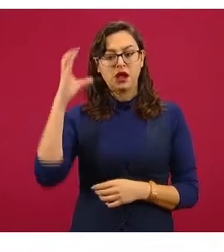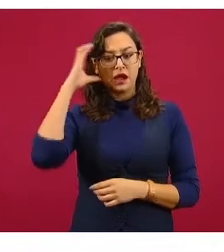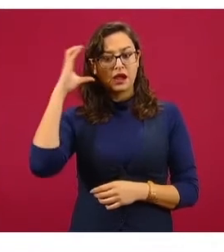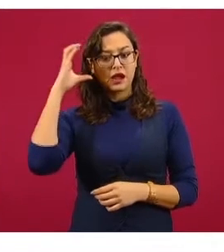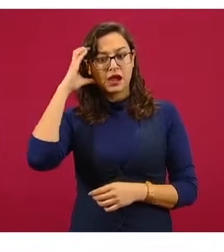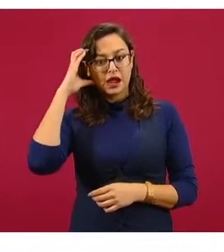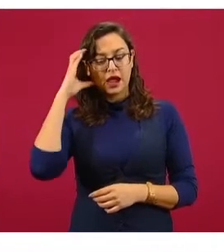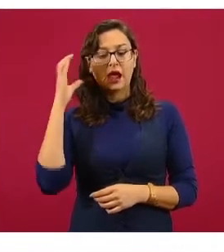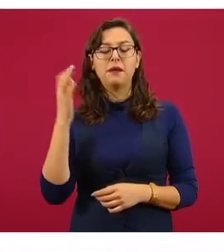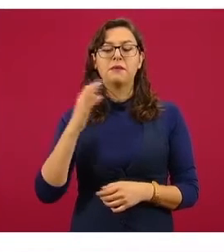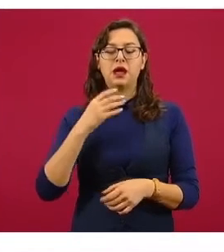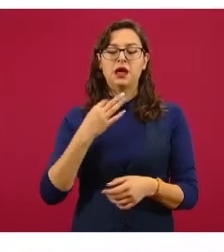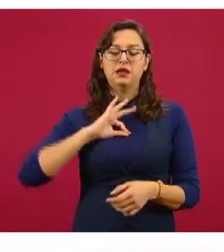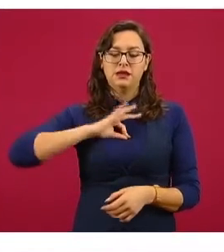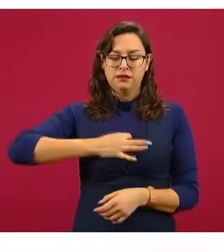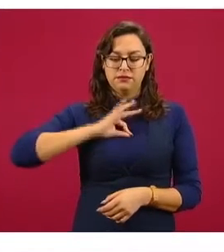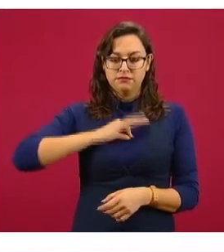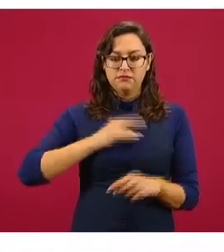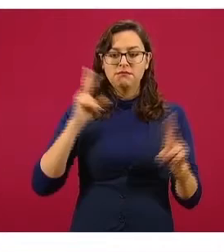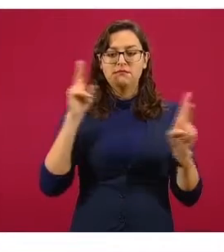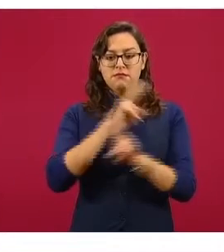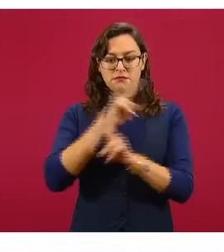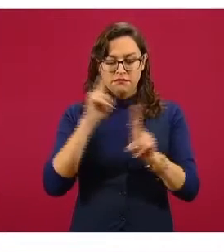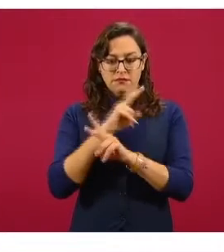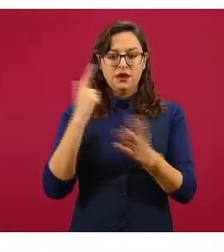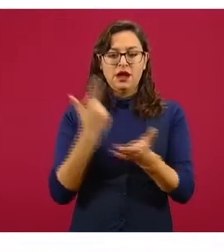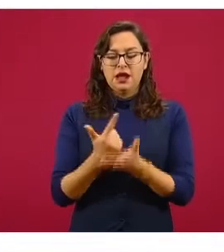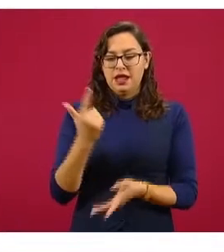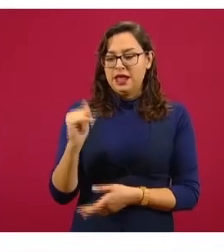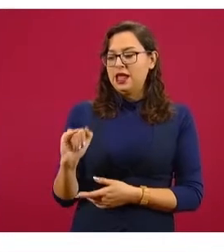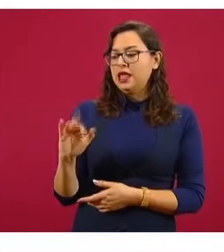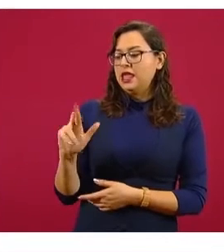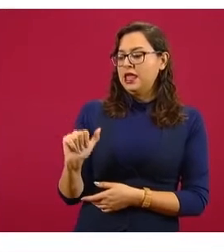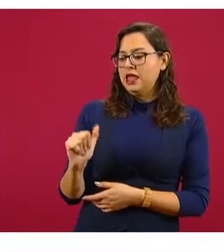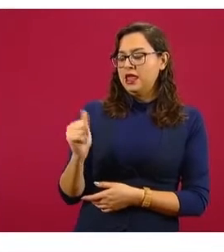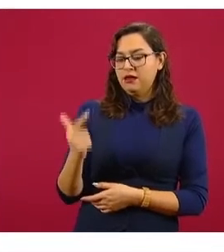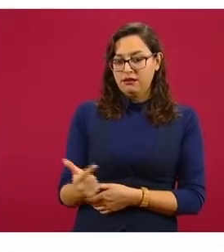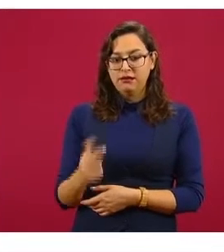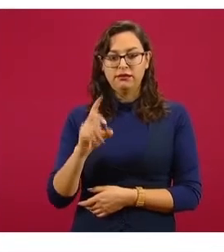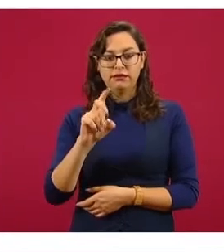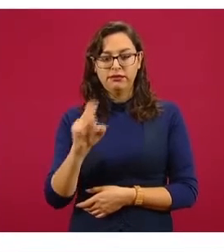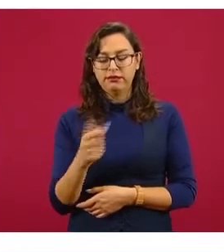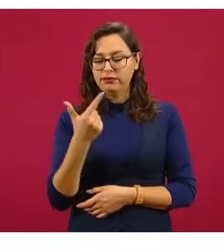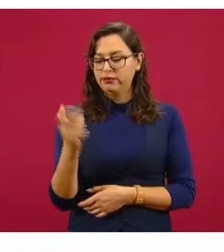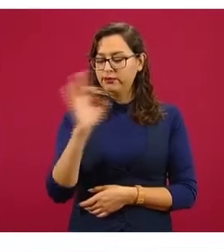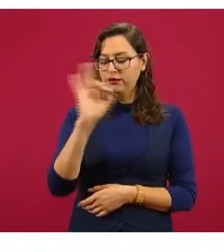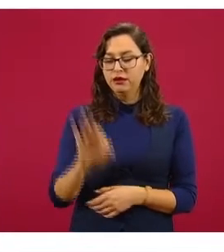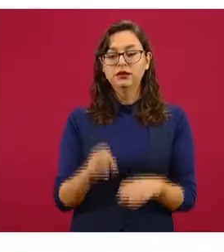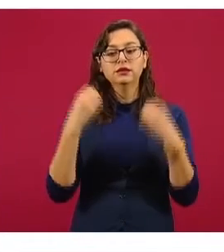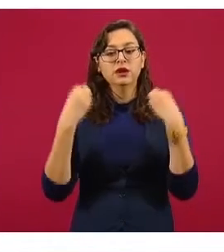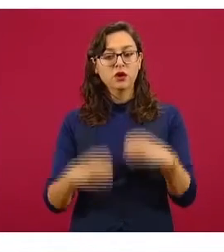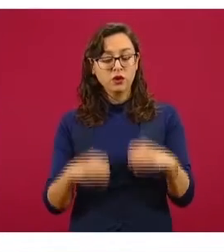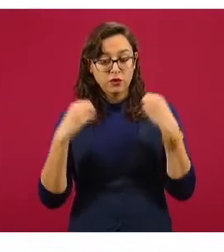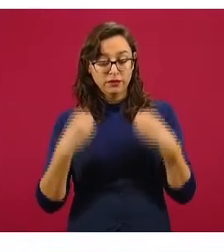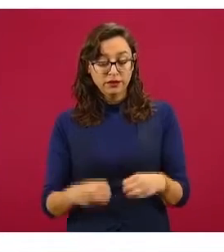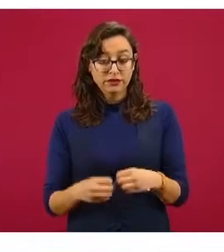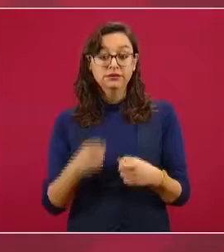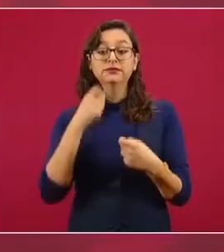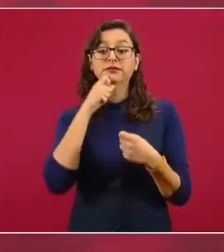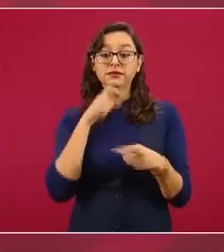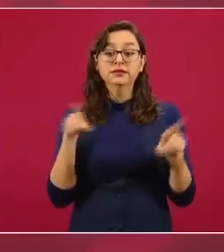a personas con infección respiratoria aguda grave están ocupadas. Aquí recordamos que estamos en la temporada de